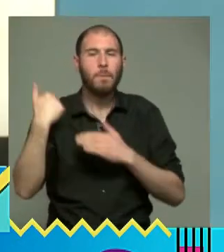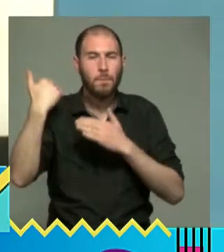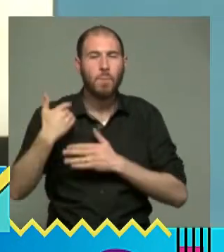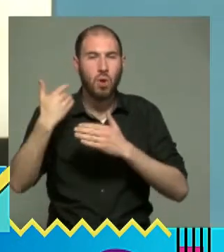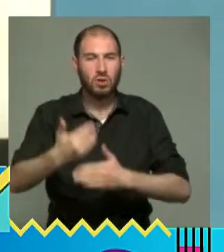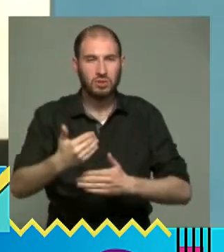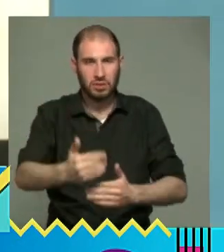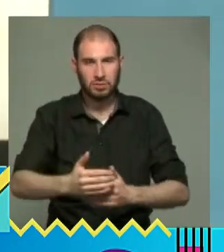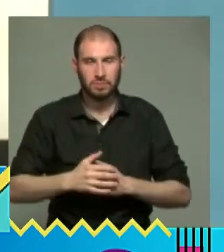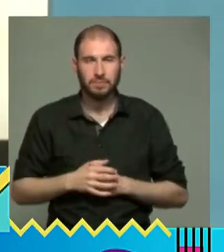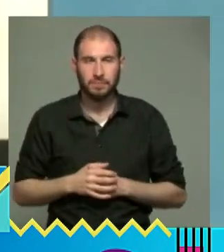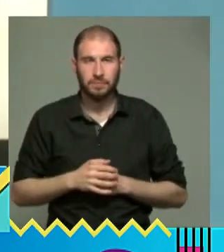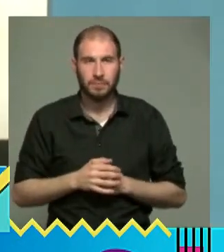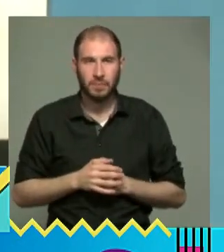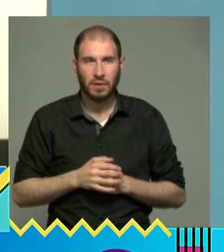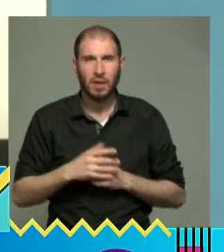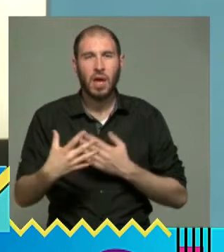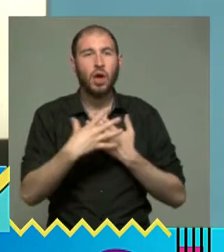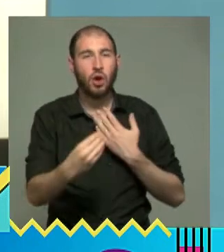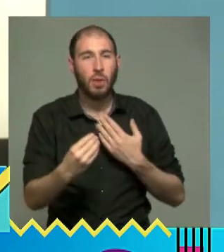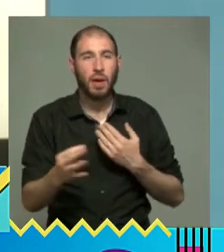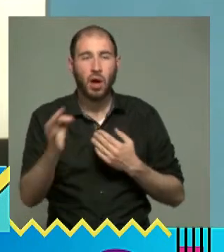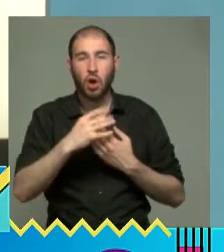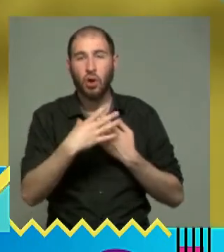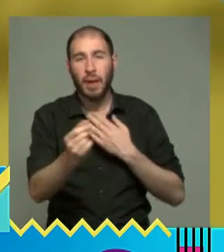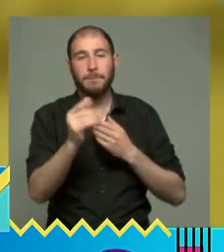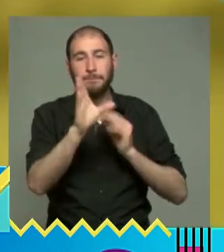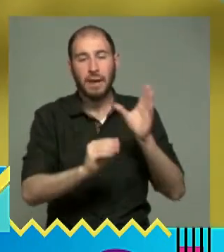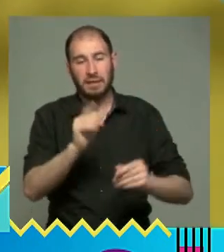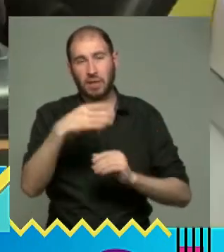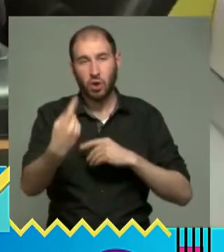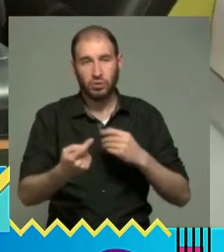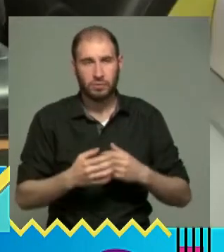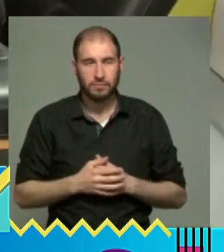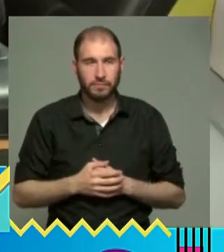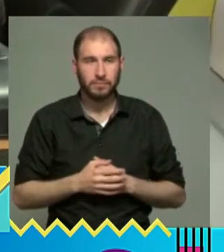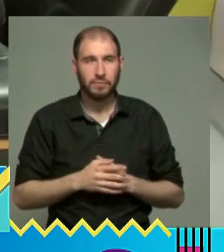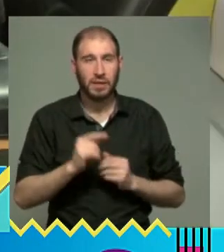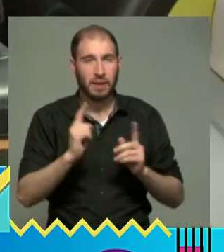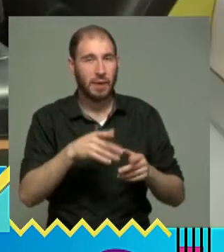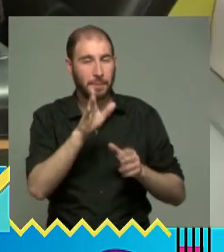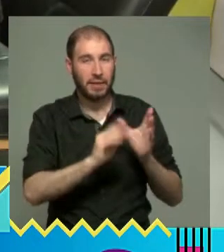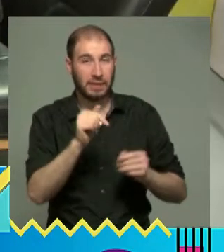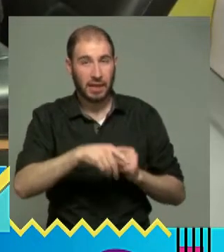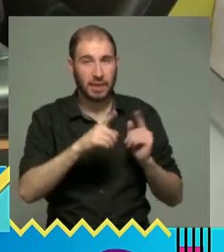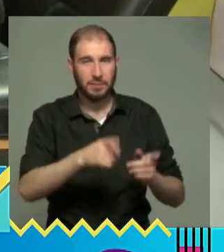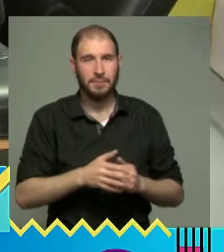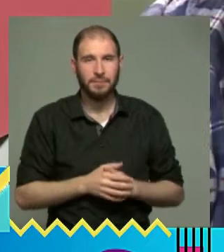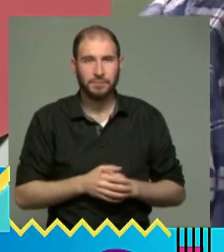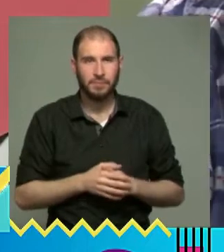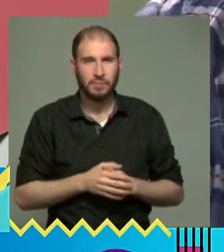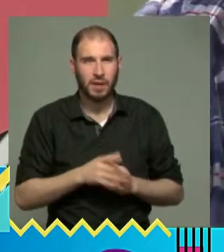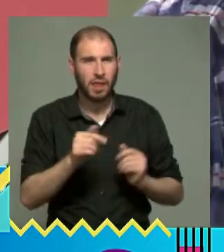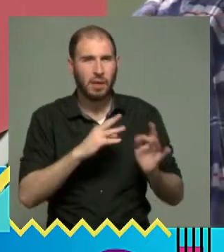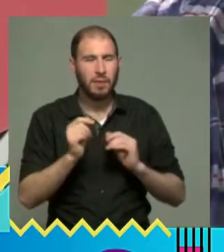proceso que se debe de copiar o se intentará copiar en muchos de los países. Sí, en base a los resultados también, que acá es también donde podríamos llegar a